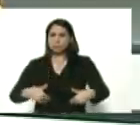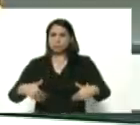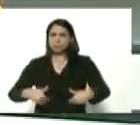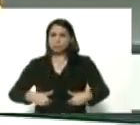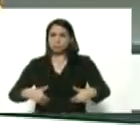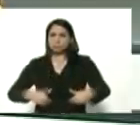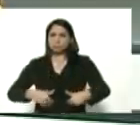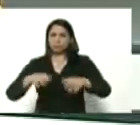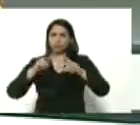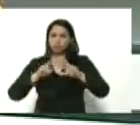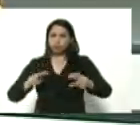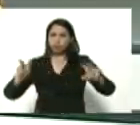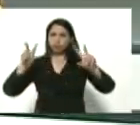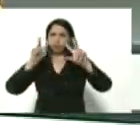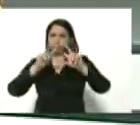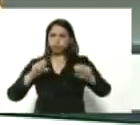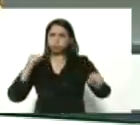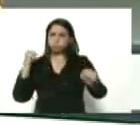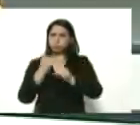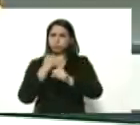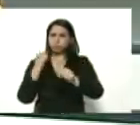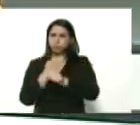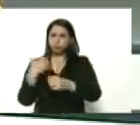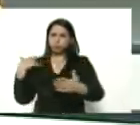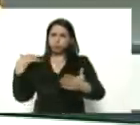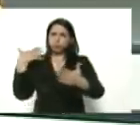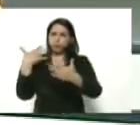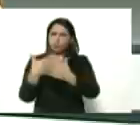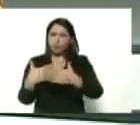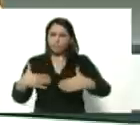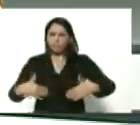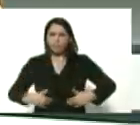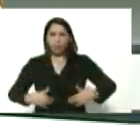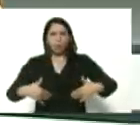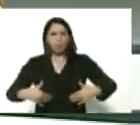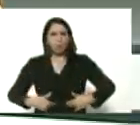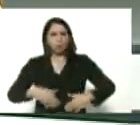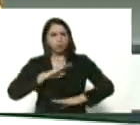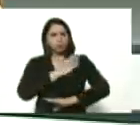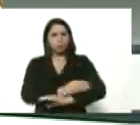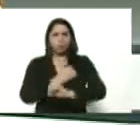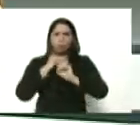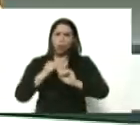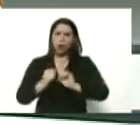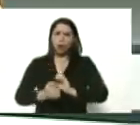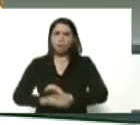de investigación, de trabajo muy intenso, muy intenso.